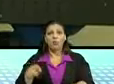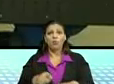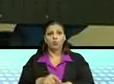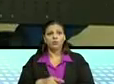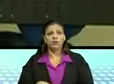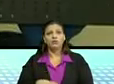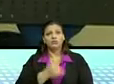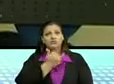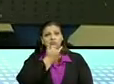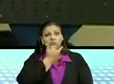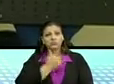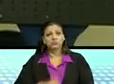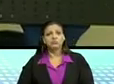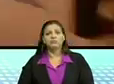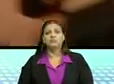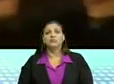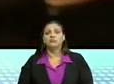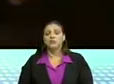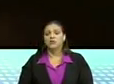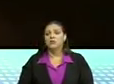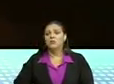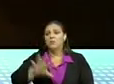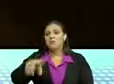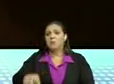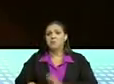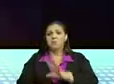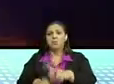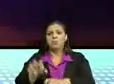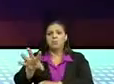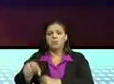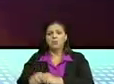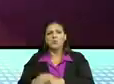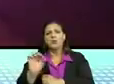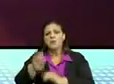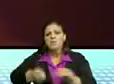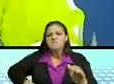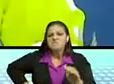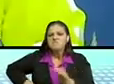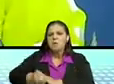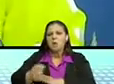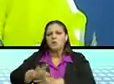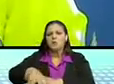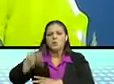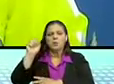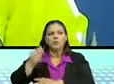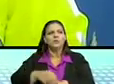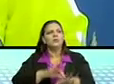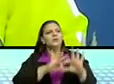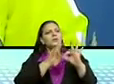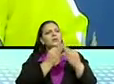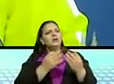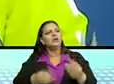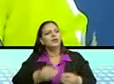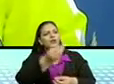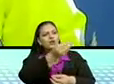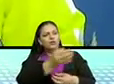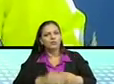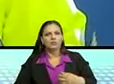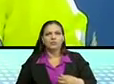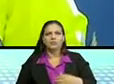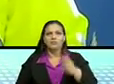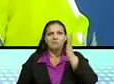Y ahí las familias se convierten en cómplices. ¿Sí? Por eso yo digo, es el círculo vicioso. Porque con una madre